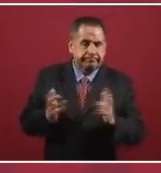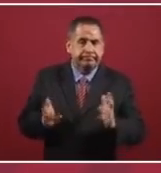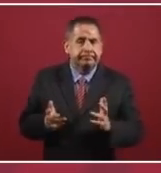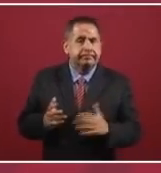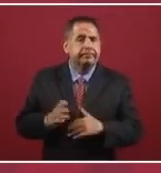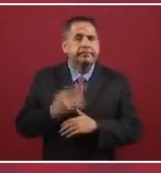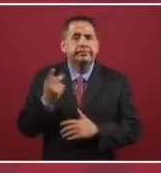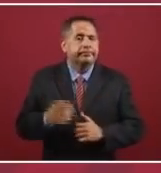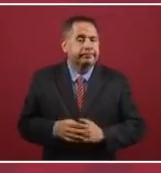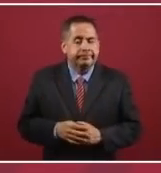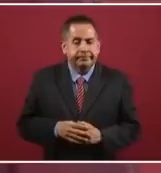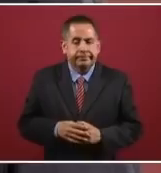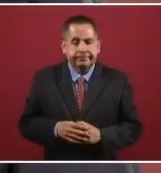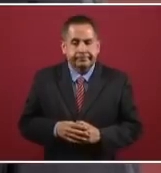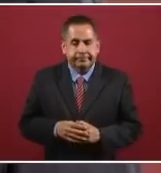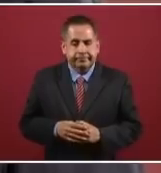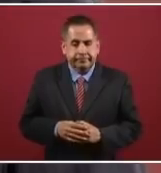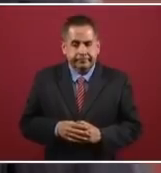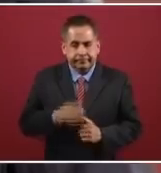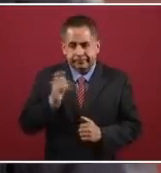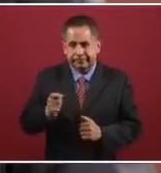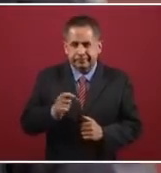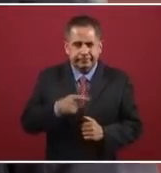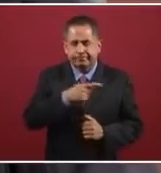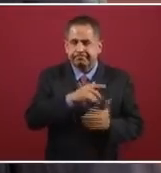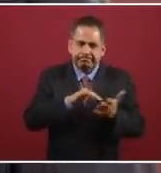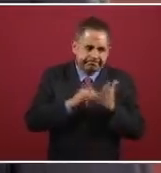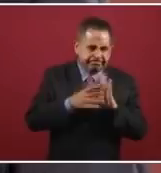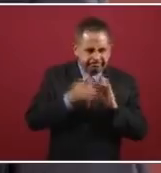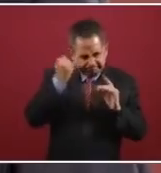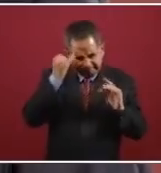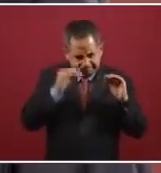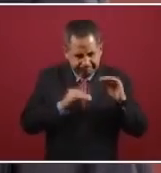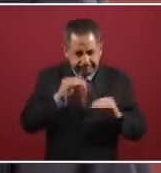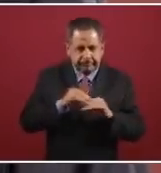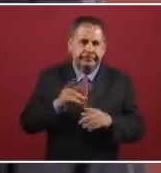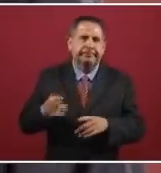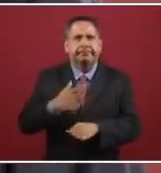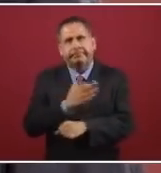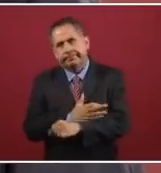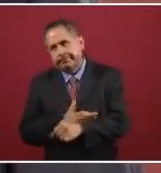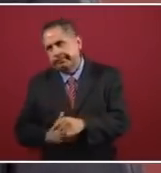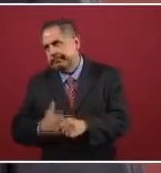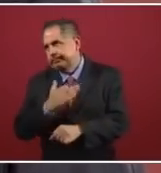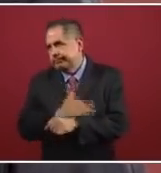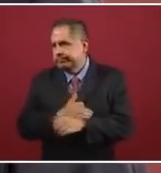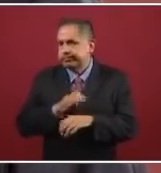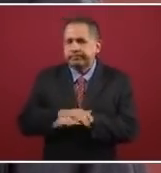porque son tácticas dilatorias,